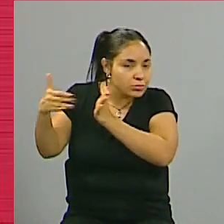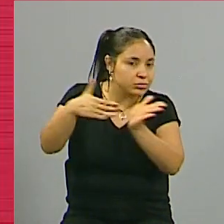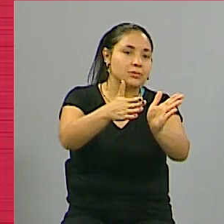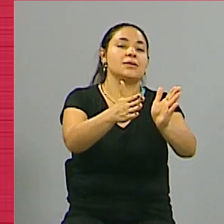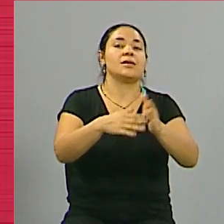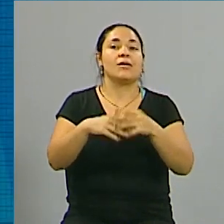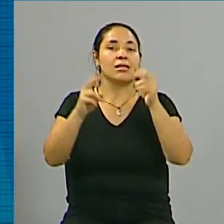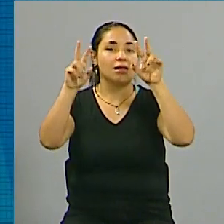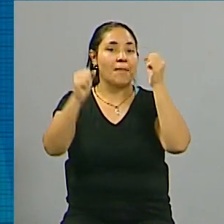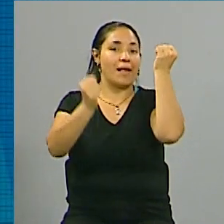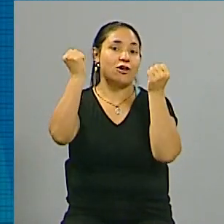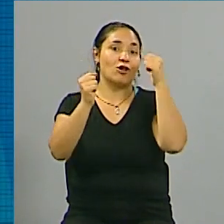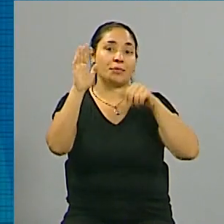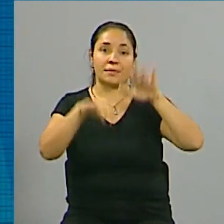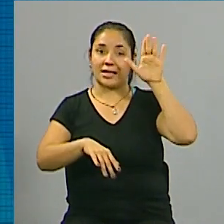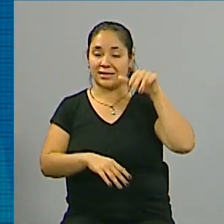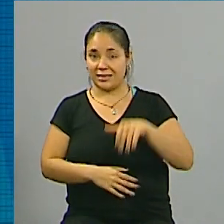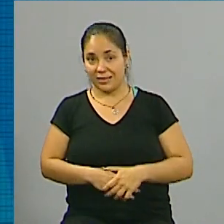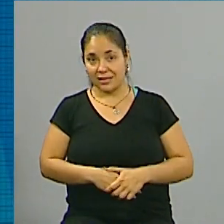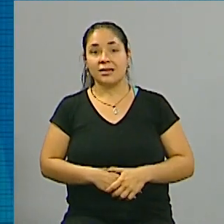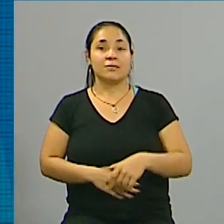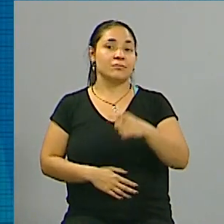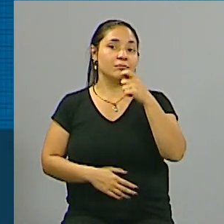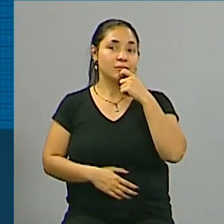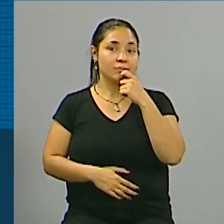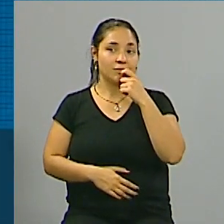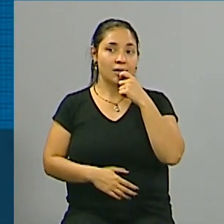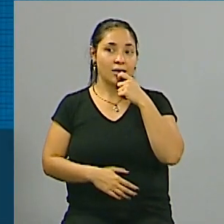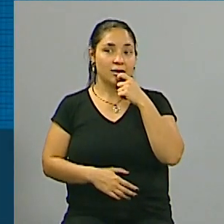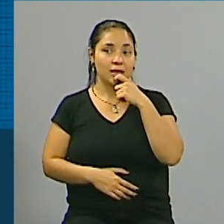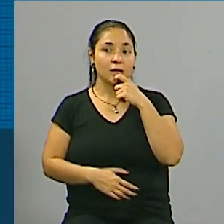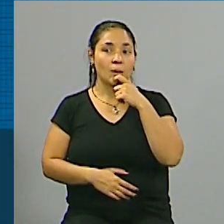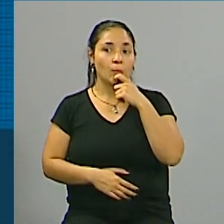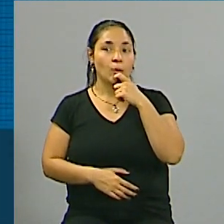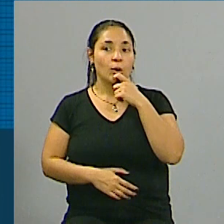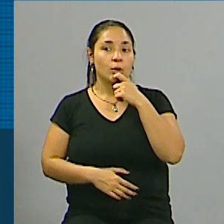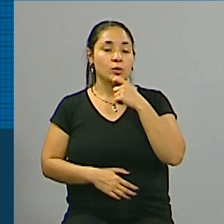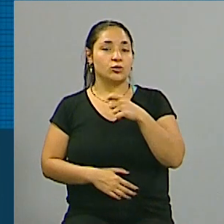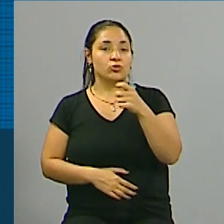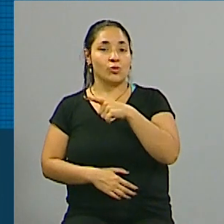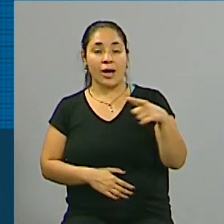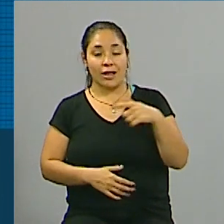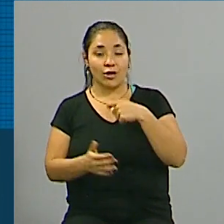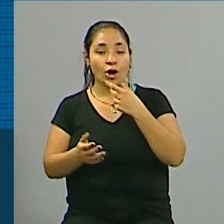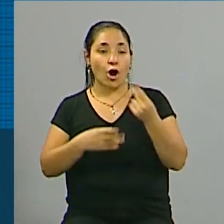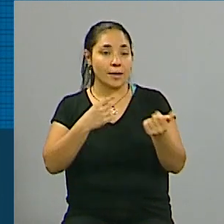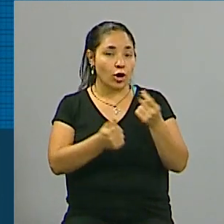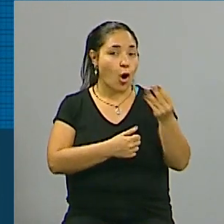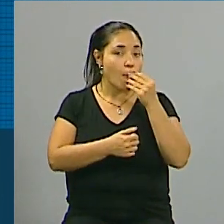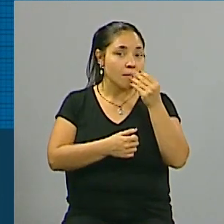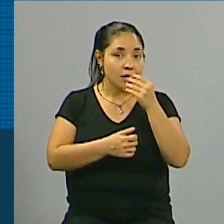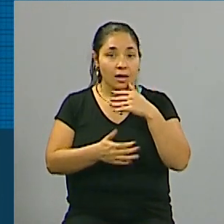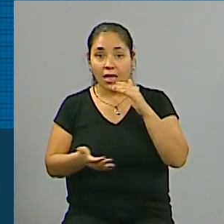cuestión económica, que obviamente si no te alcanza para llenar la heladera va a repercutir. Hemos